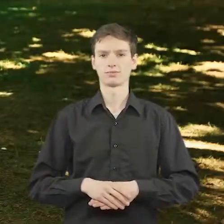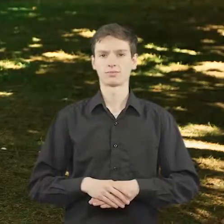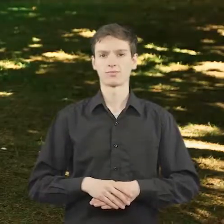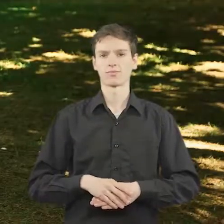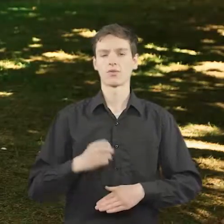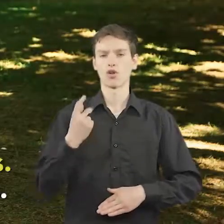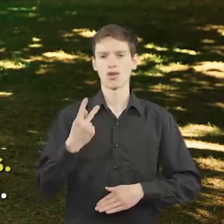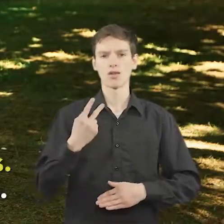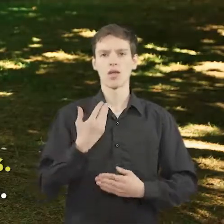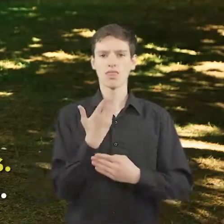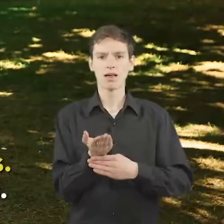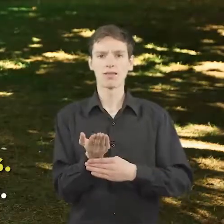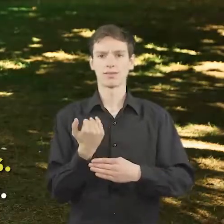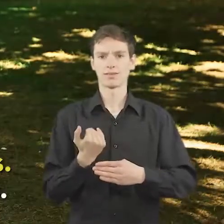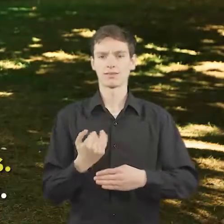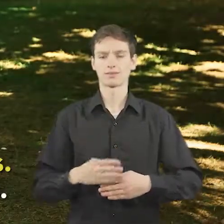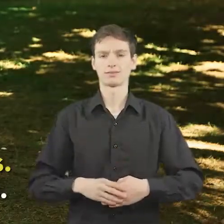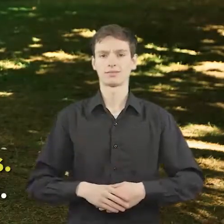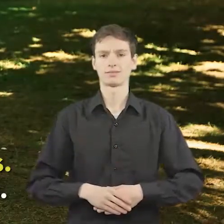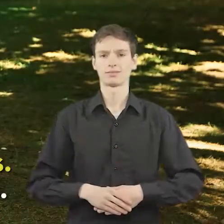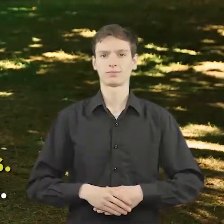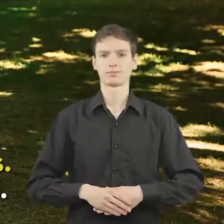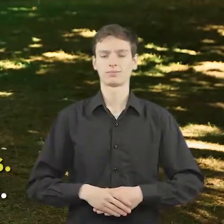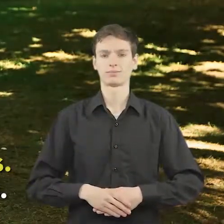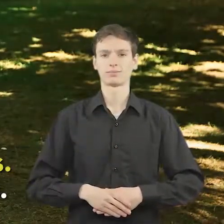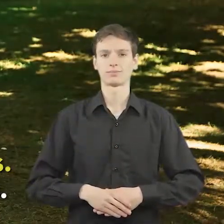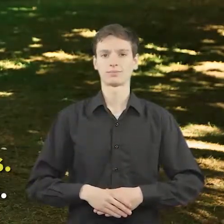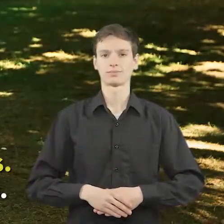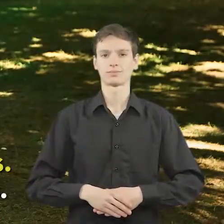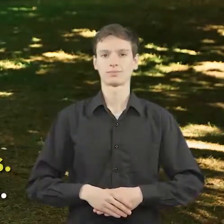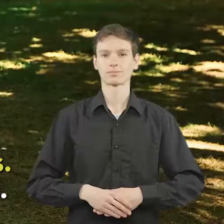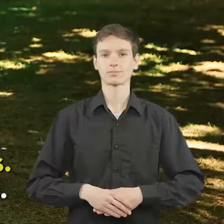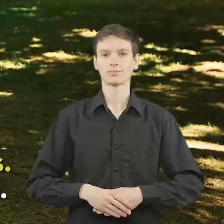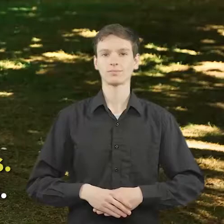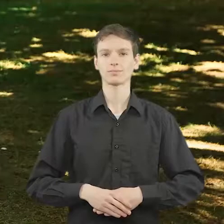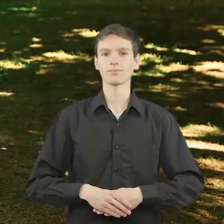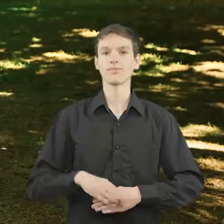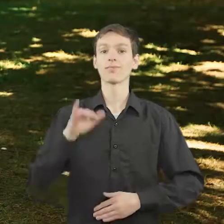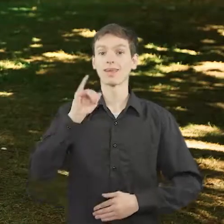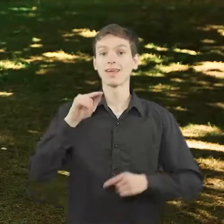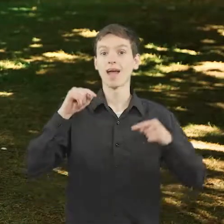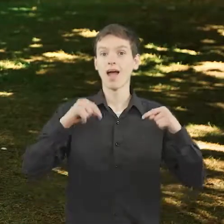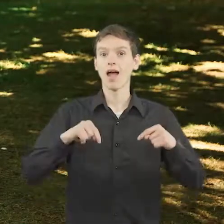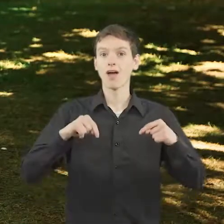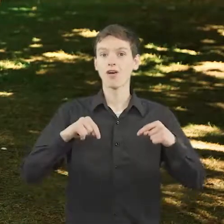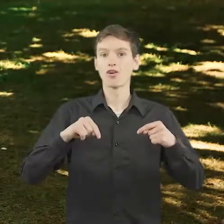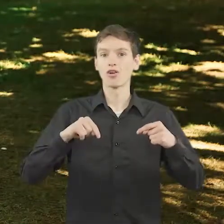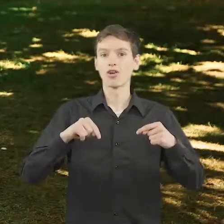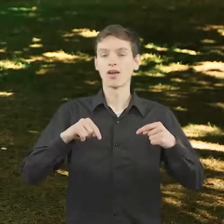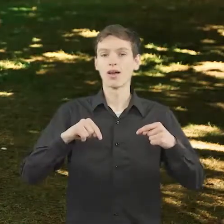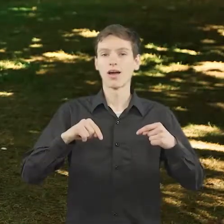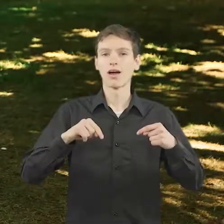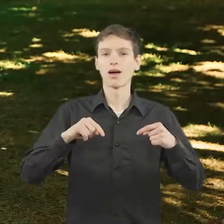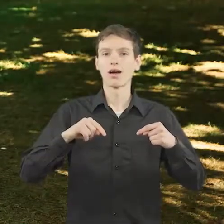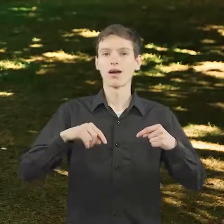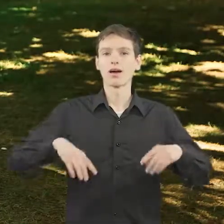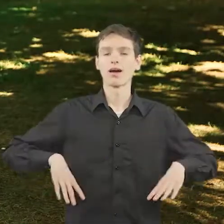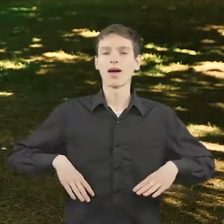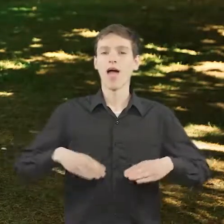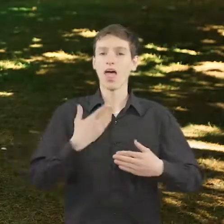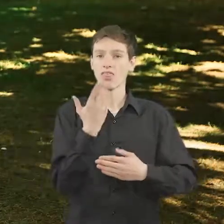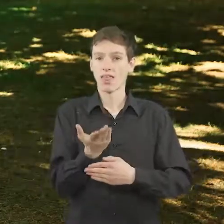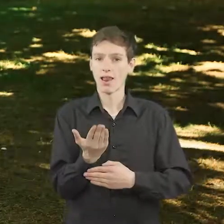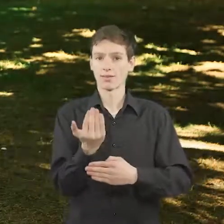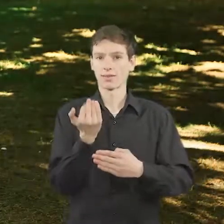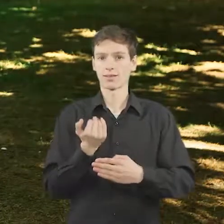Ok. Adelante, atrás. Adelante, atrás. Adelante, atrás. Adelante, atrás. Y ahora, este movimiento de adelante